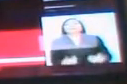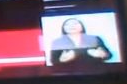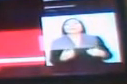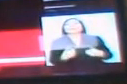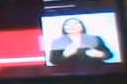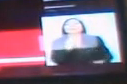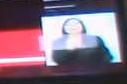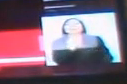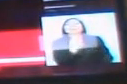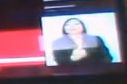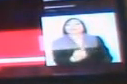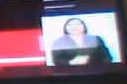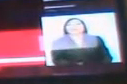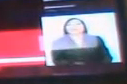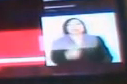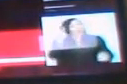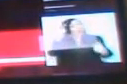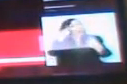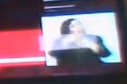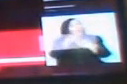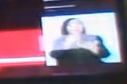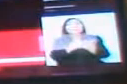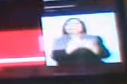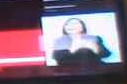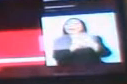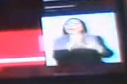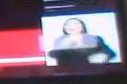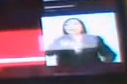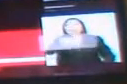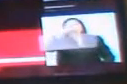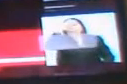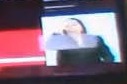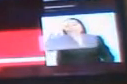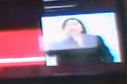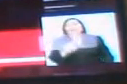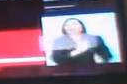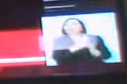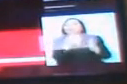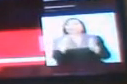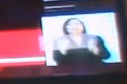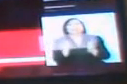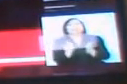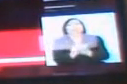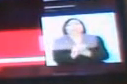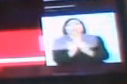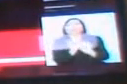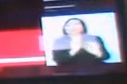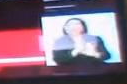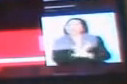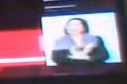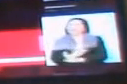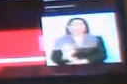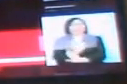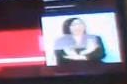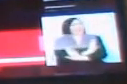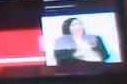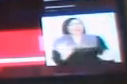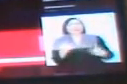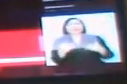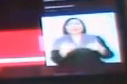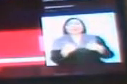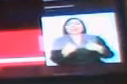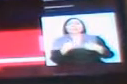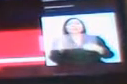Debemos señalar objetivos claros para el Perú y todos, sin distinción alguna,